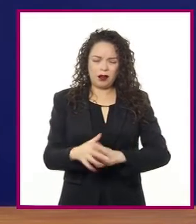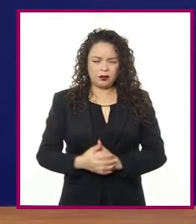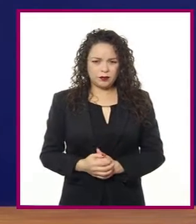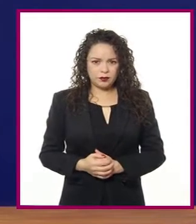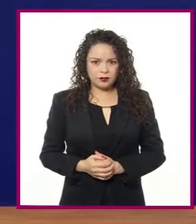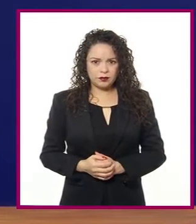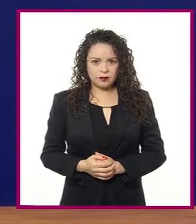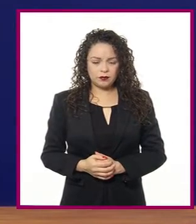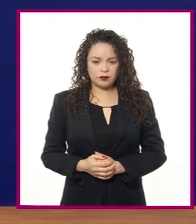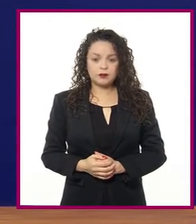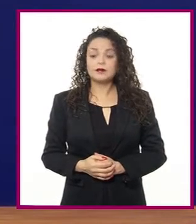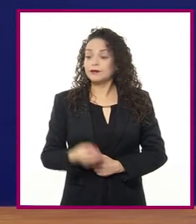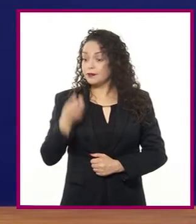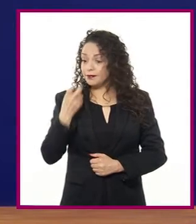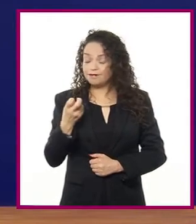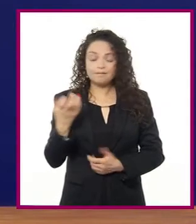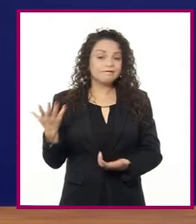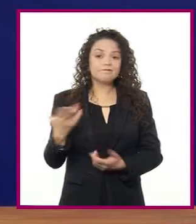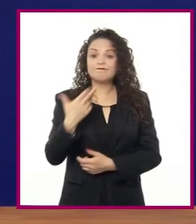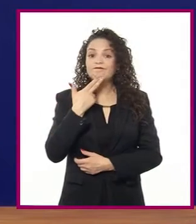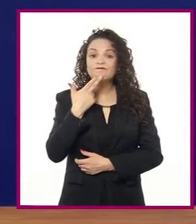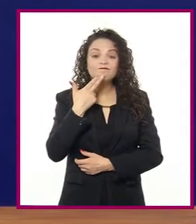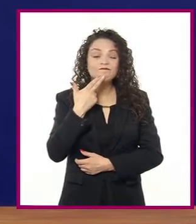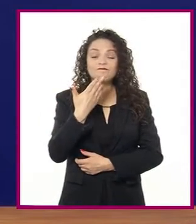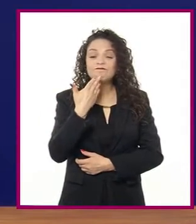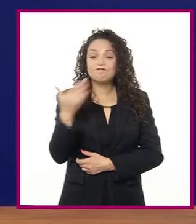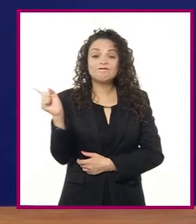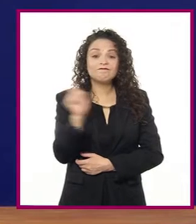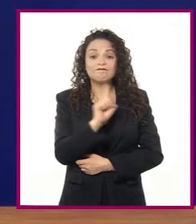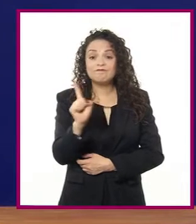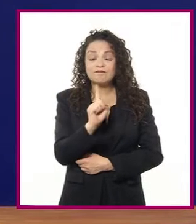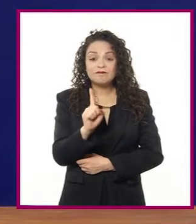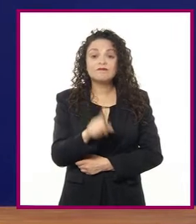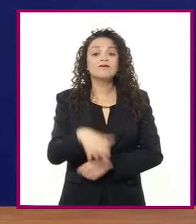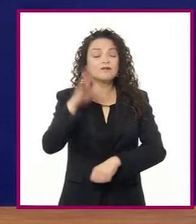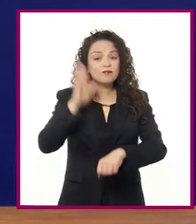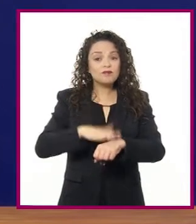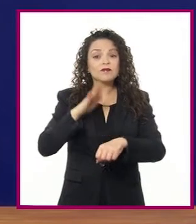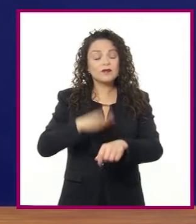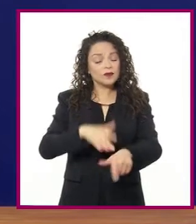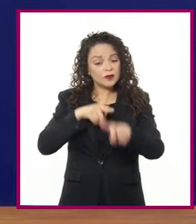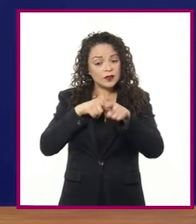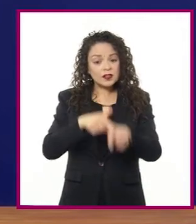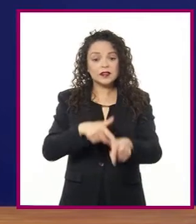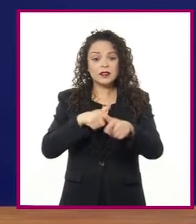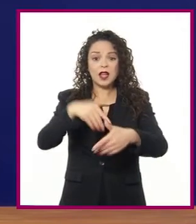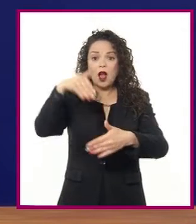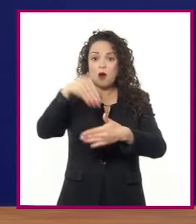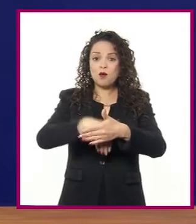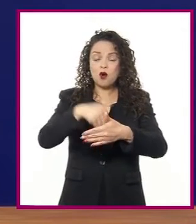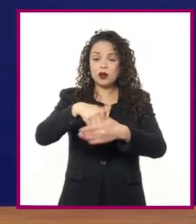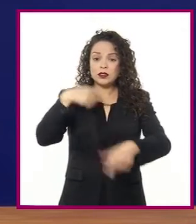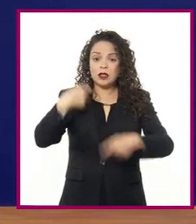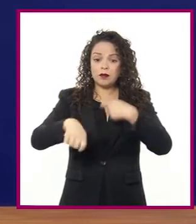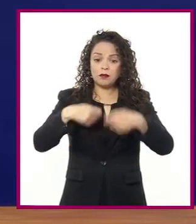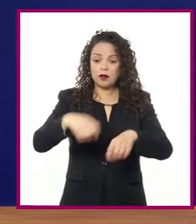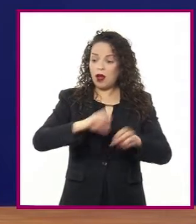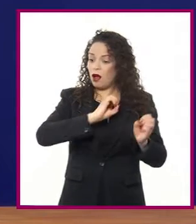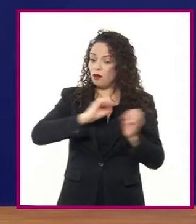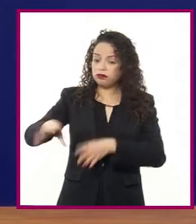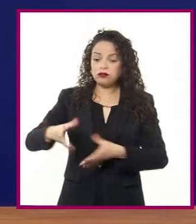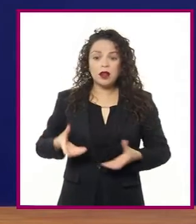Desafortunadamente esta acción no ha funcionado y cada día aumenta el número de bolsas de plástico abandonadas en la vía